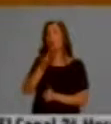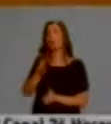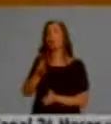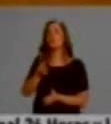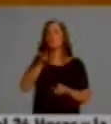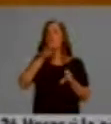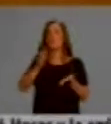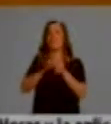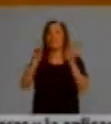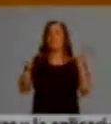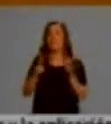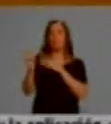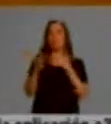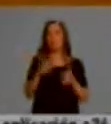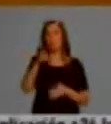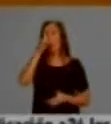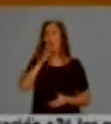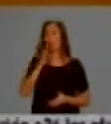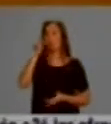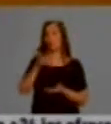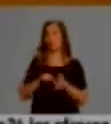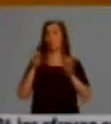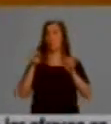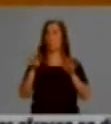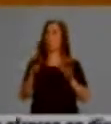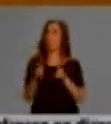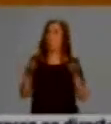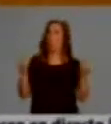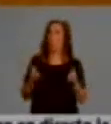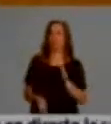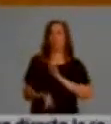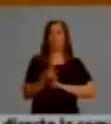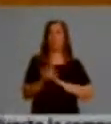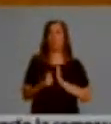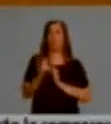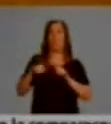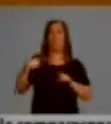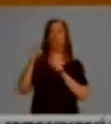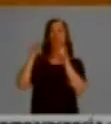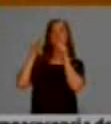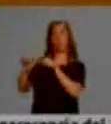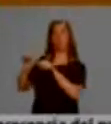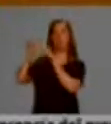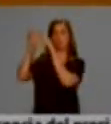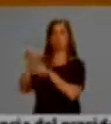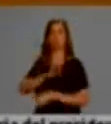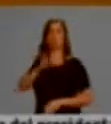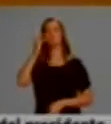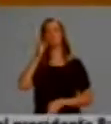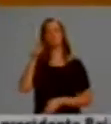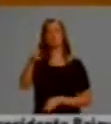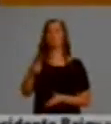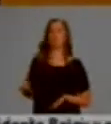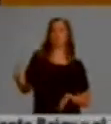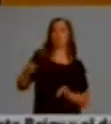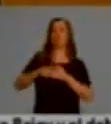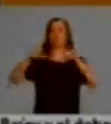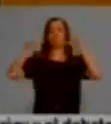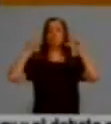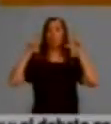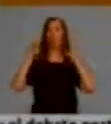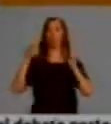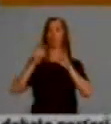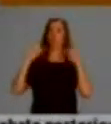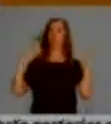opinión pública el 6 de marzo del año 2009. Unos días después, usted, señor Rajoy, hizo una comparecencia rodeado